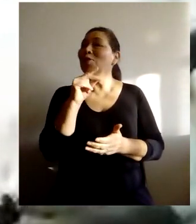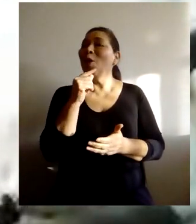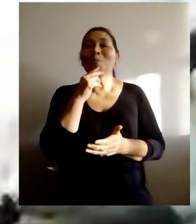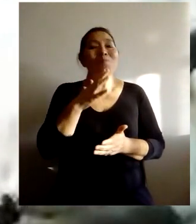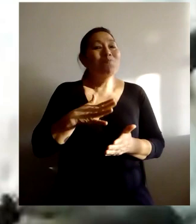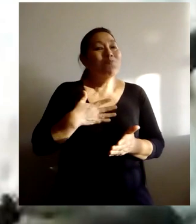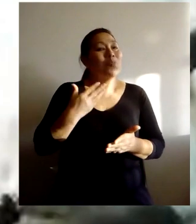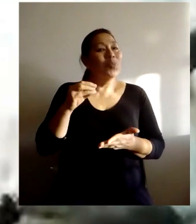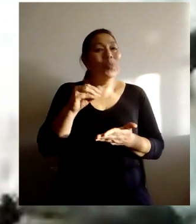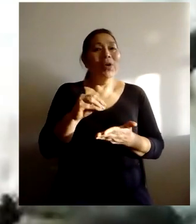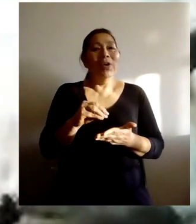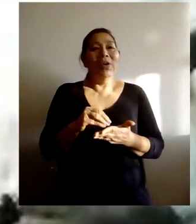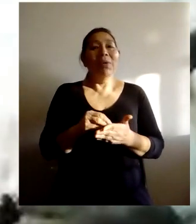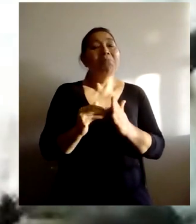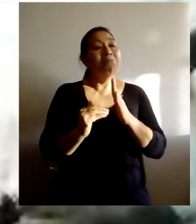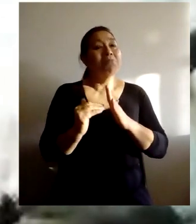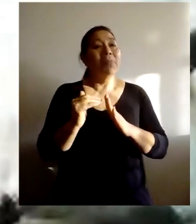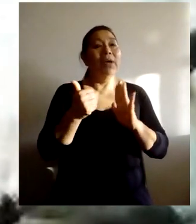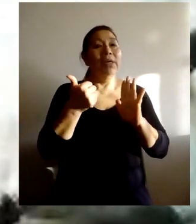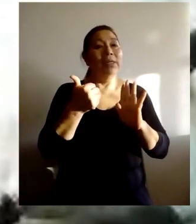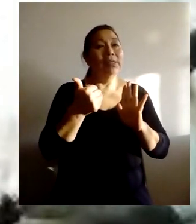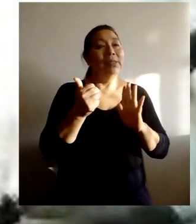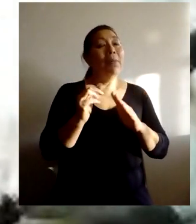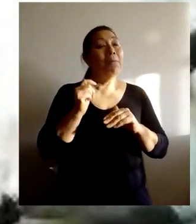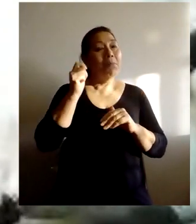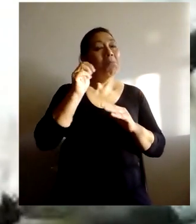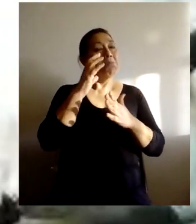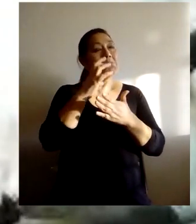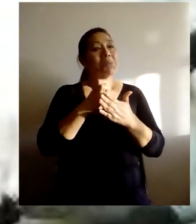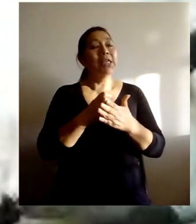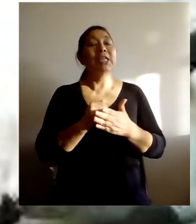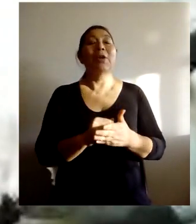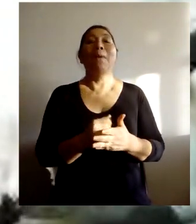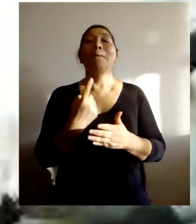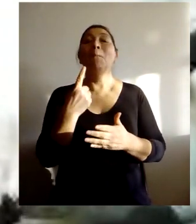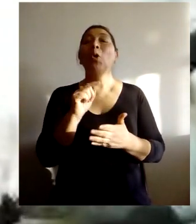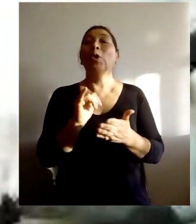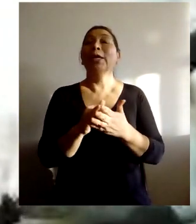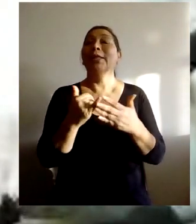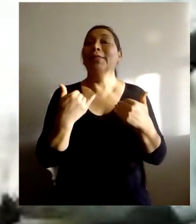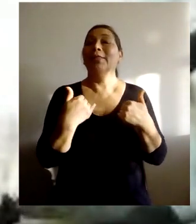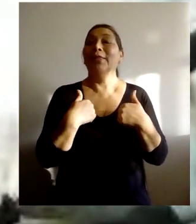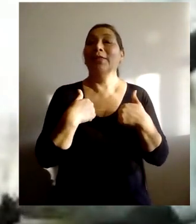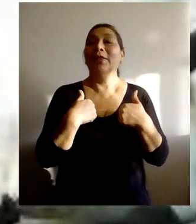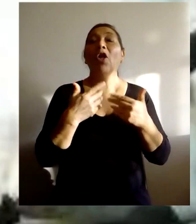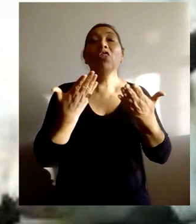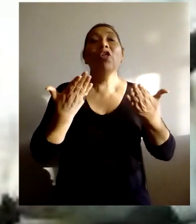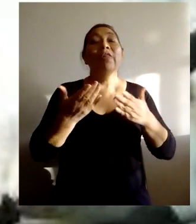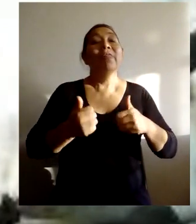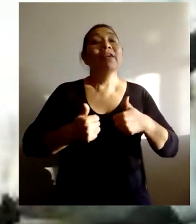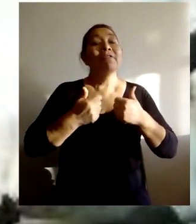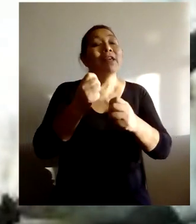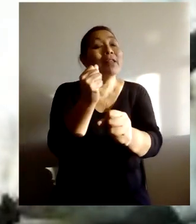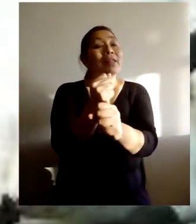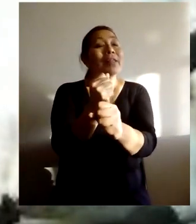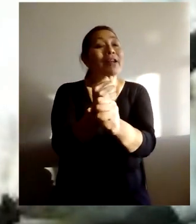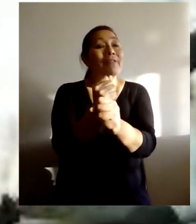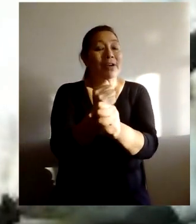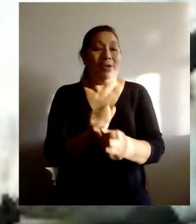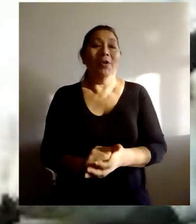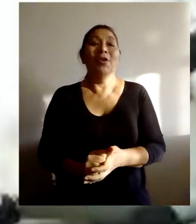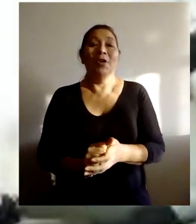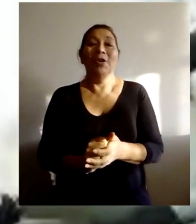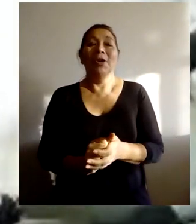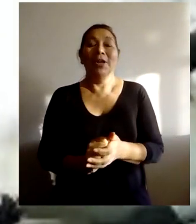económicas no puede exceder del monto de 6 salarios mínimos vitales correspondientes a la zona donde se presta el